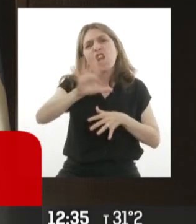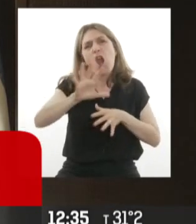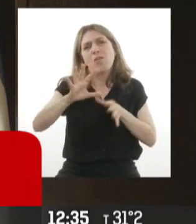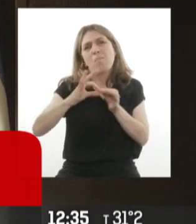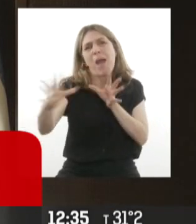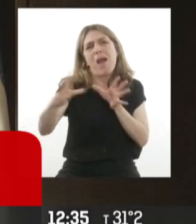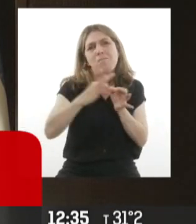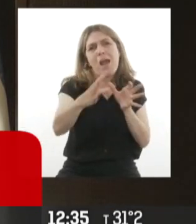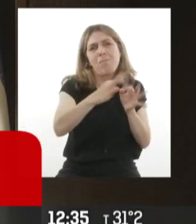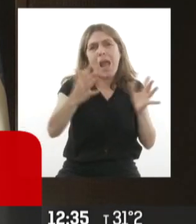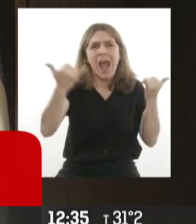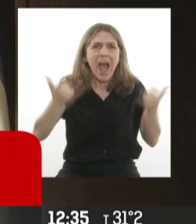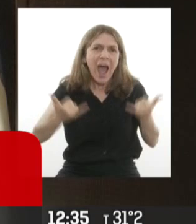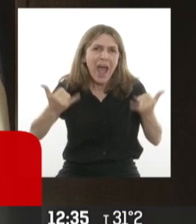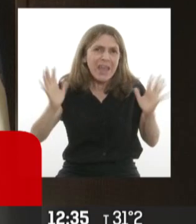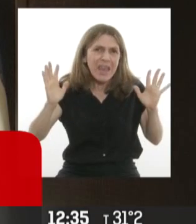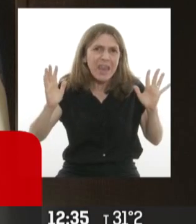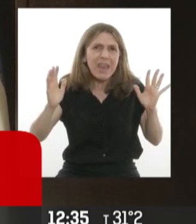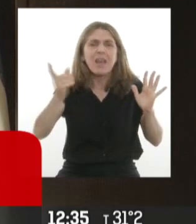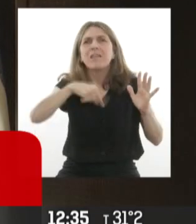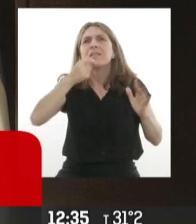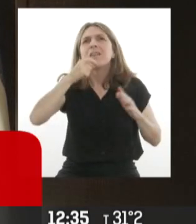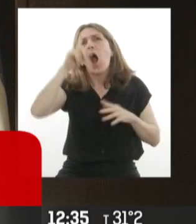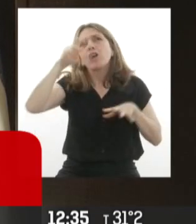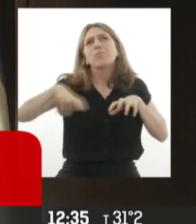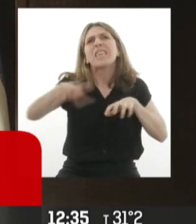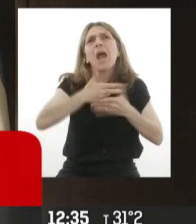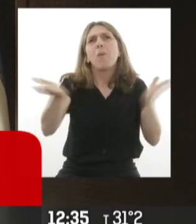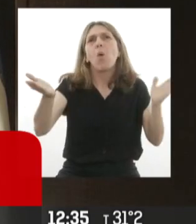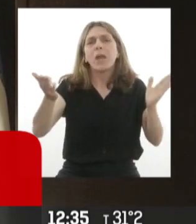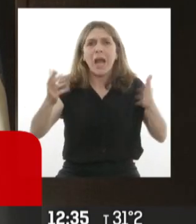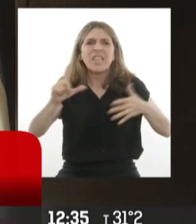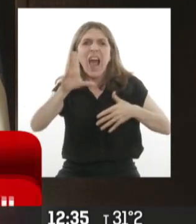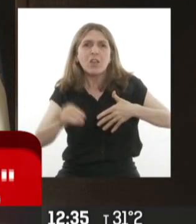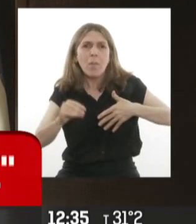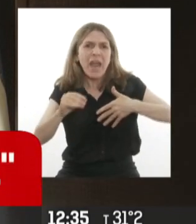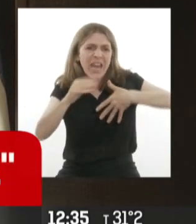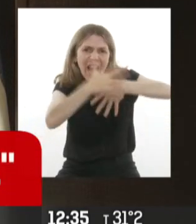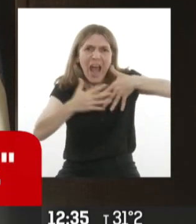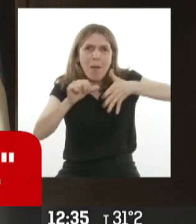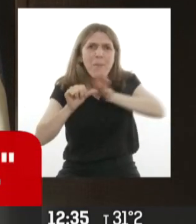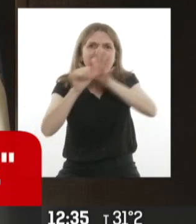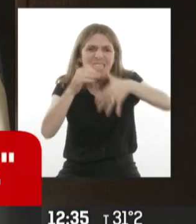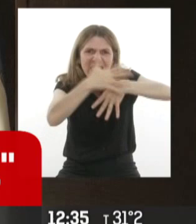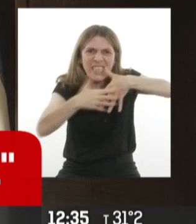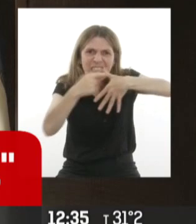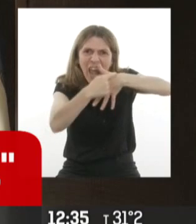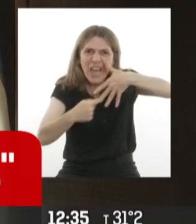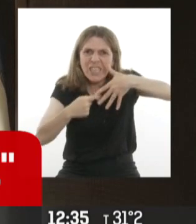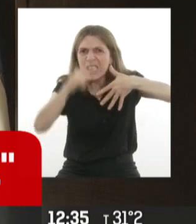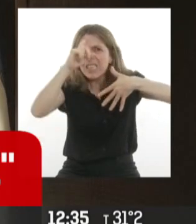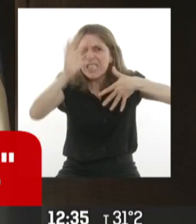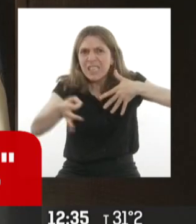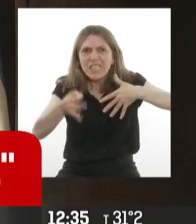estamos viendo en lo que pasa con la salud pública en nuestro continente, lo estamos viendo en lo que pasa con la adquisición